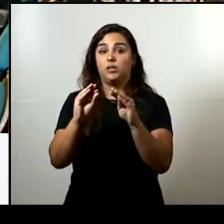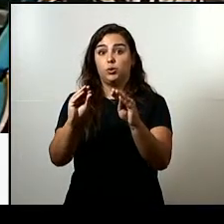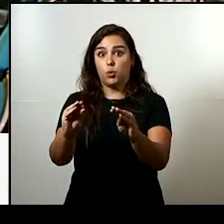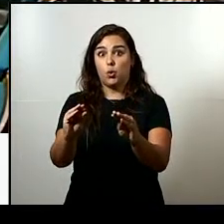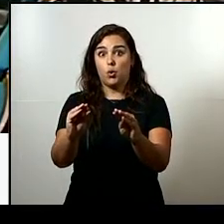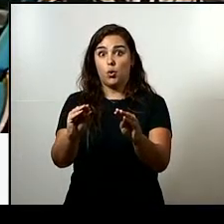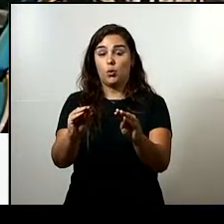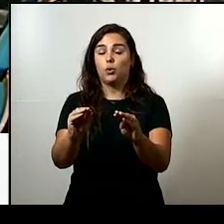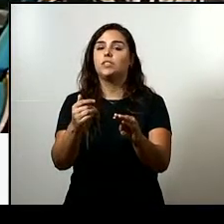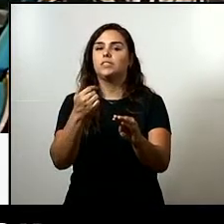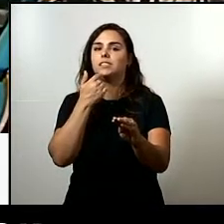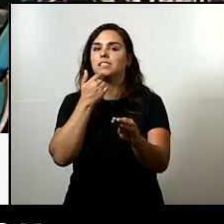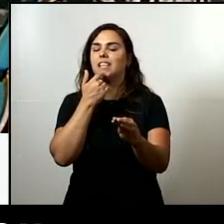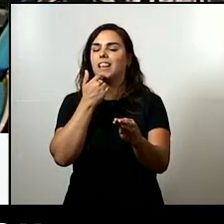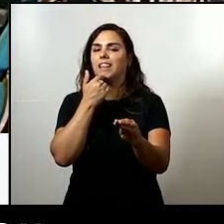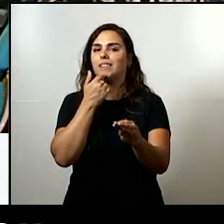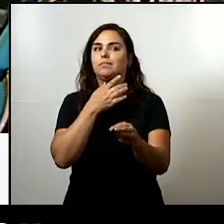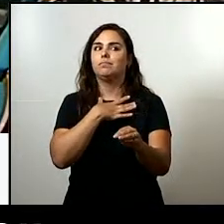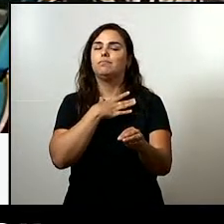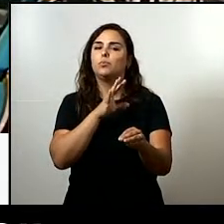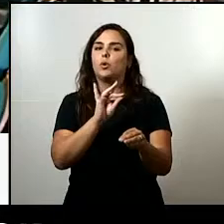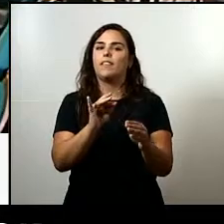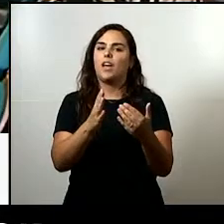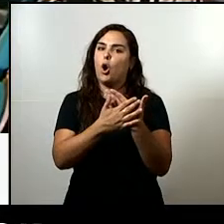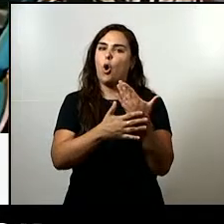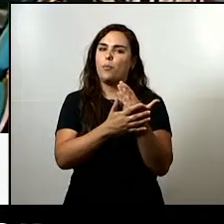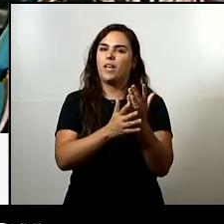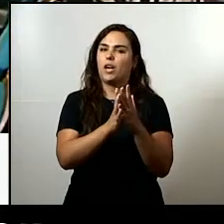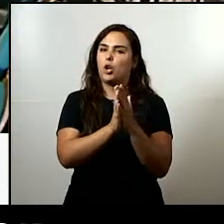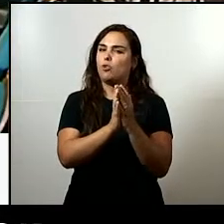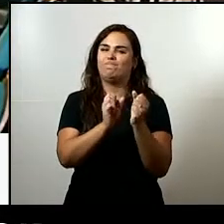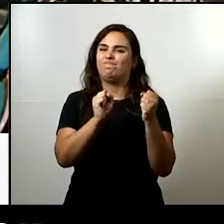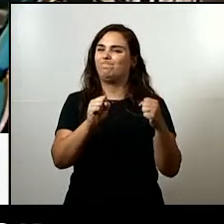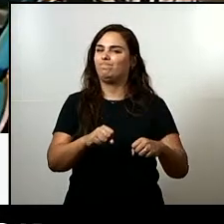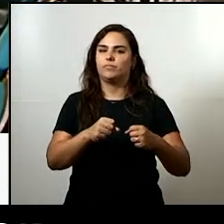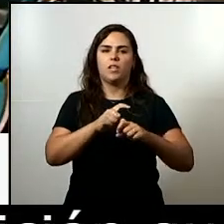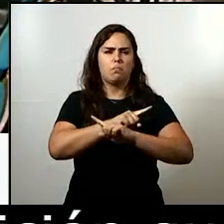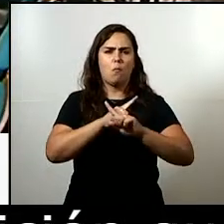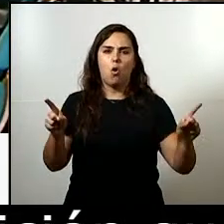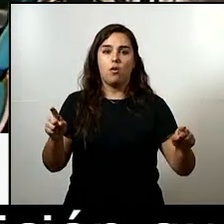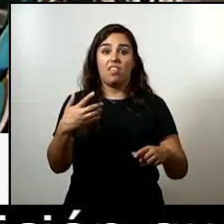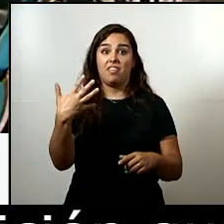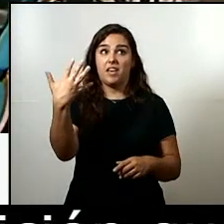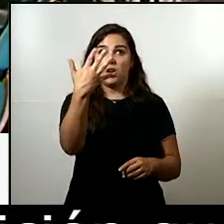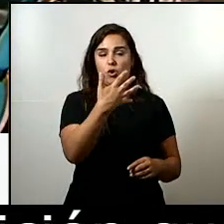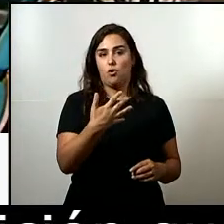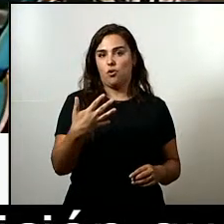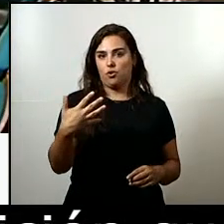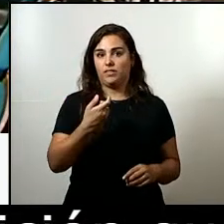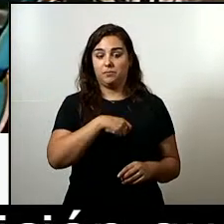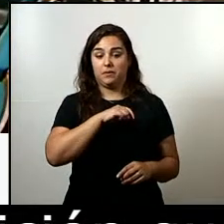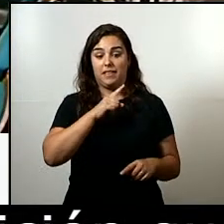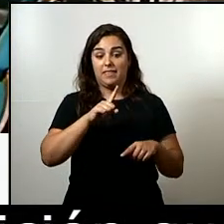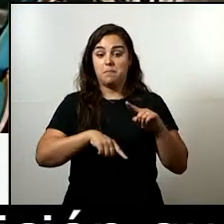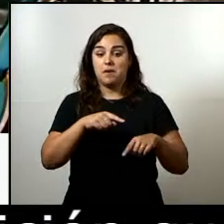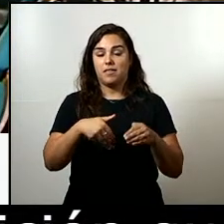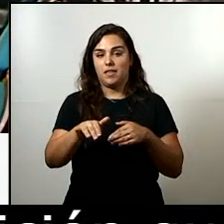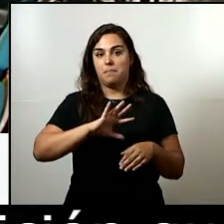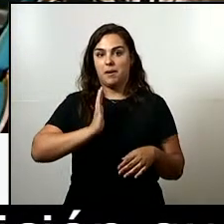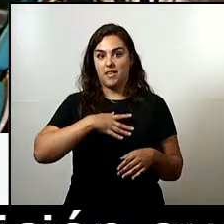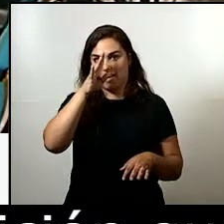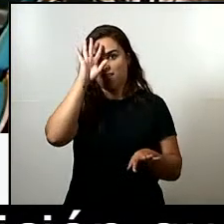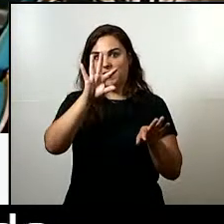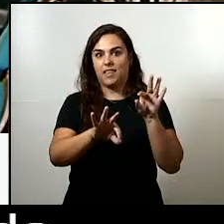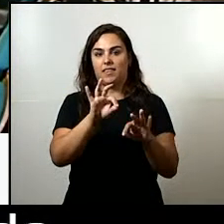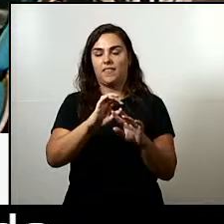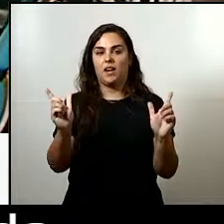dejaba abierta la puerta a romper los gobiernos de coalición que tiene en España, los 5, en función de lo que se decida mañana en la